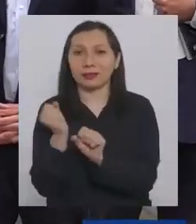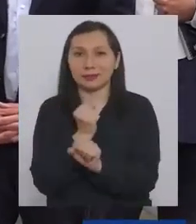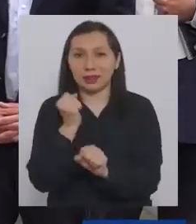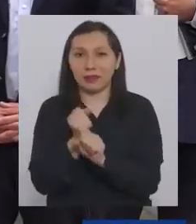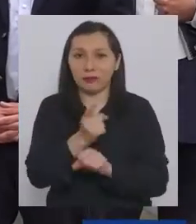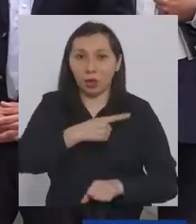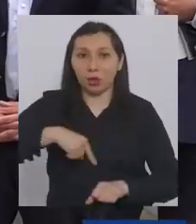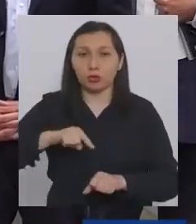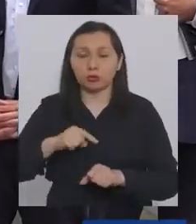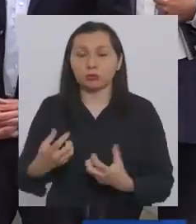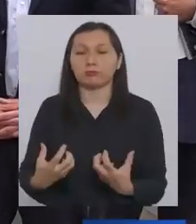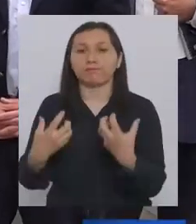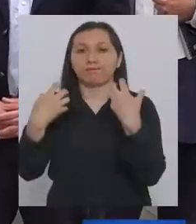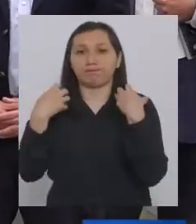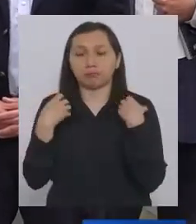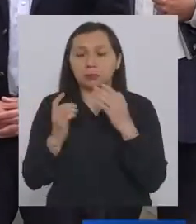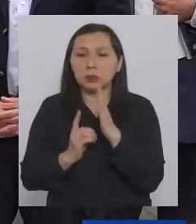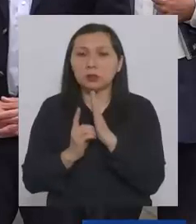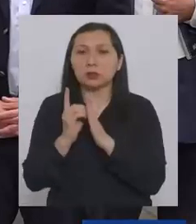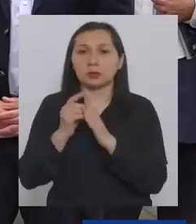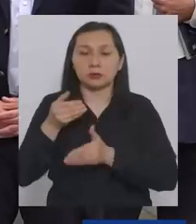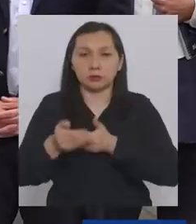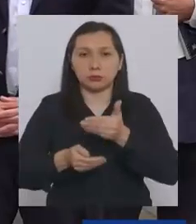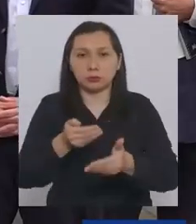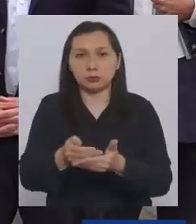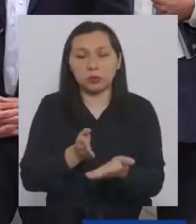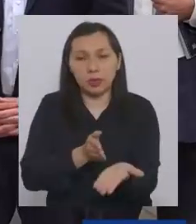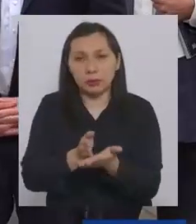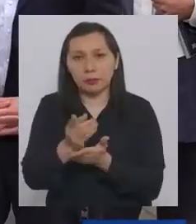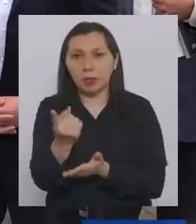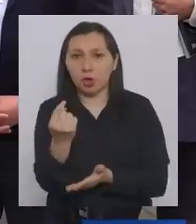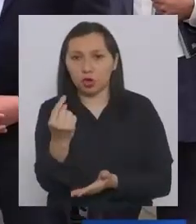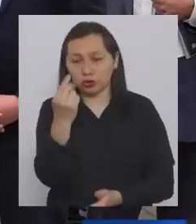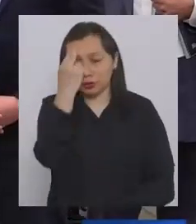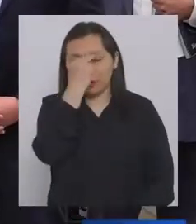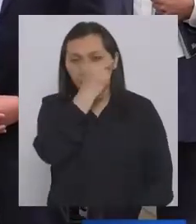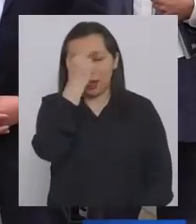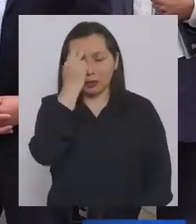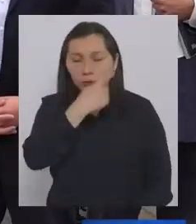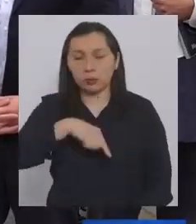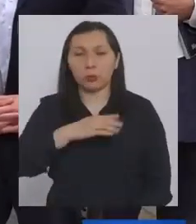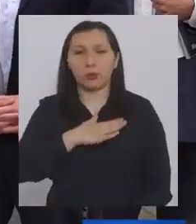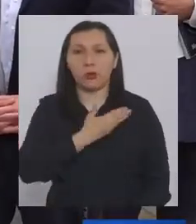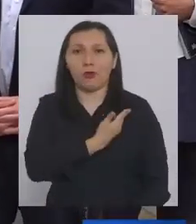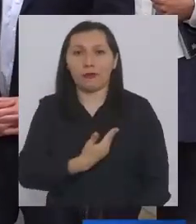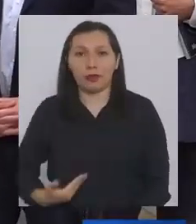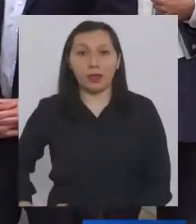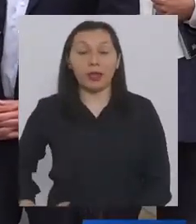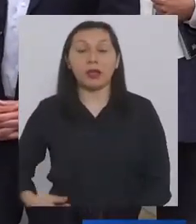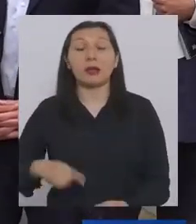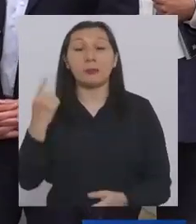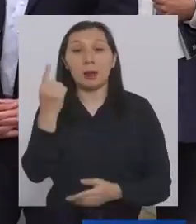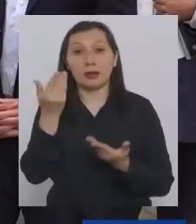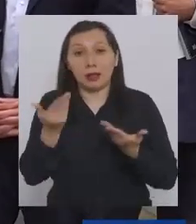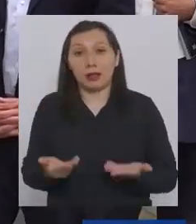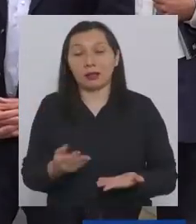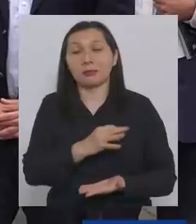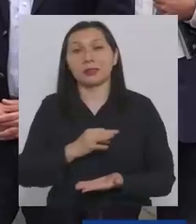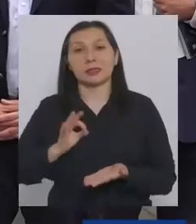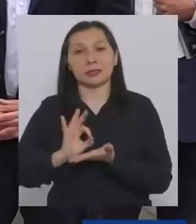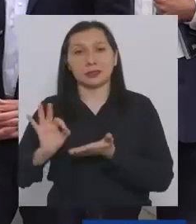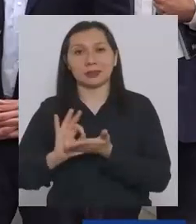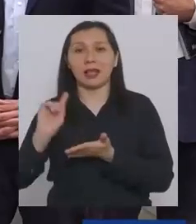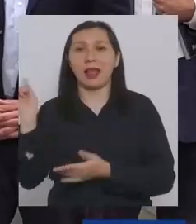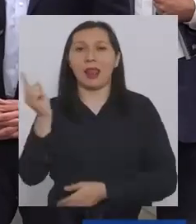trabajo que nosotros vamos a tener que desarrollar a partir del 11 de marzo como gobierno, y particularmente de este ministerio, de la